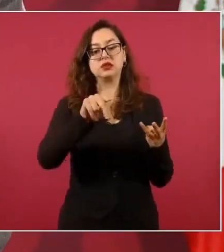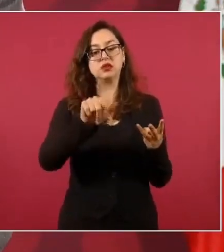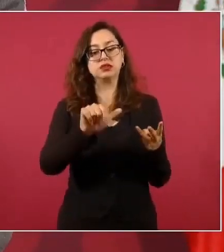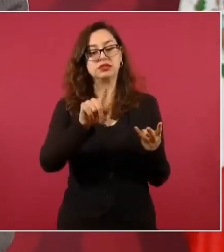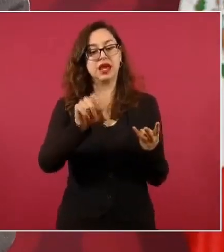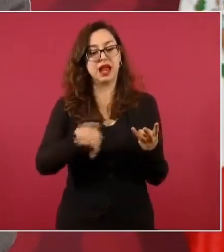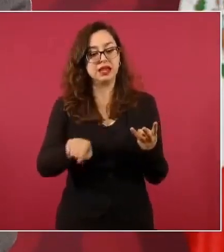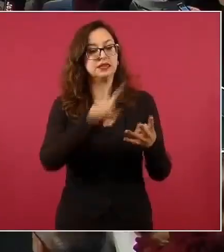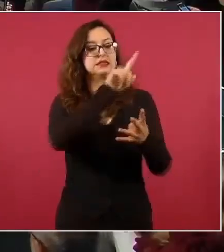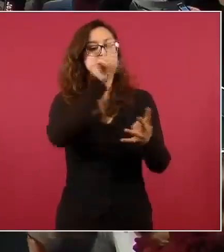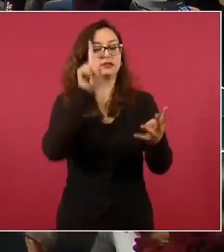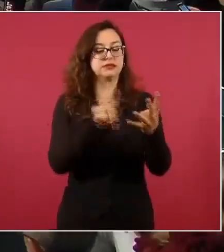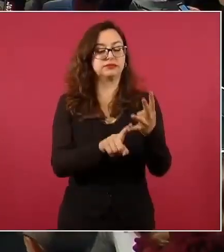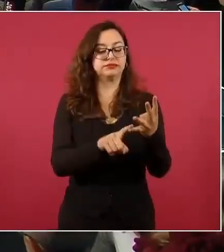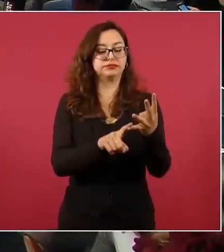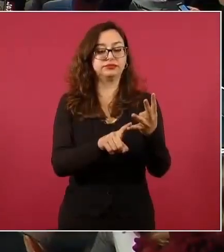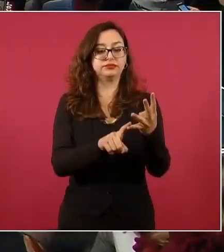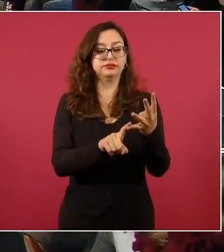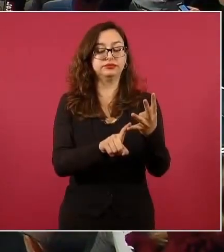con los